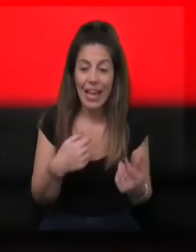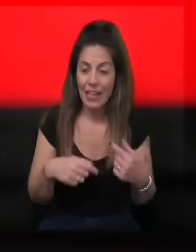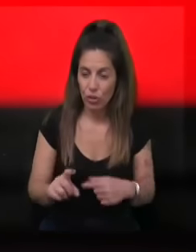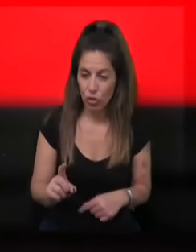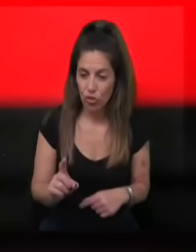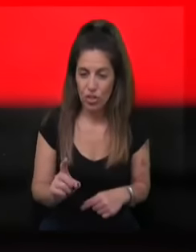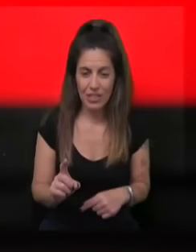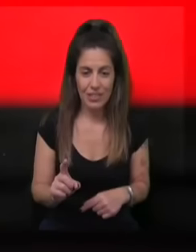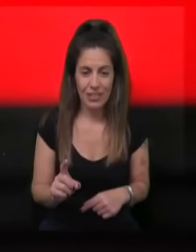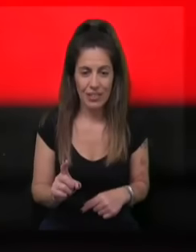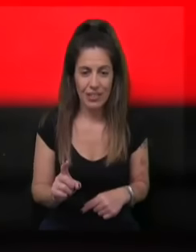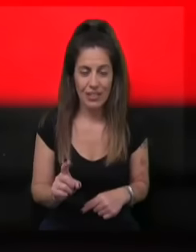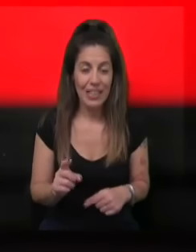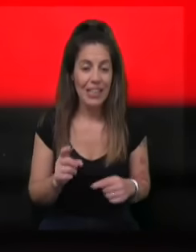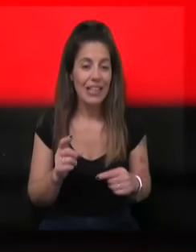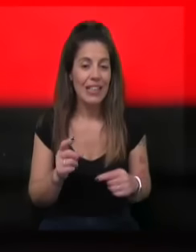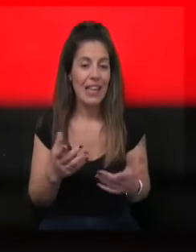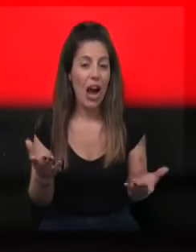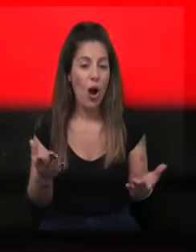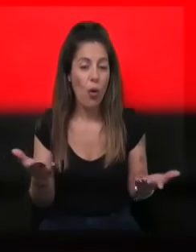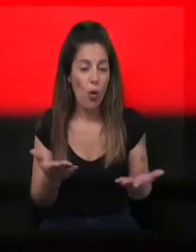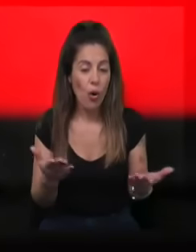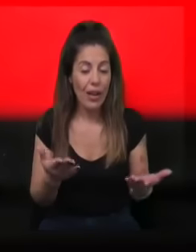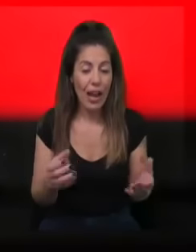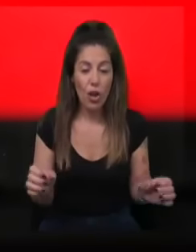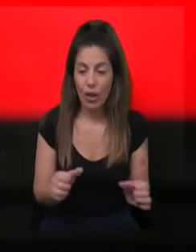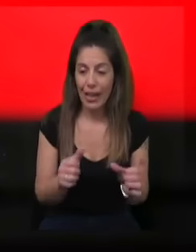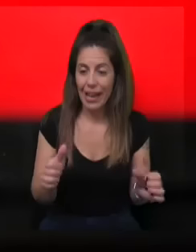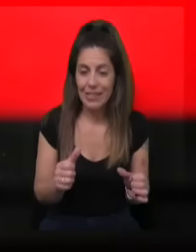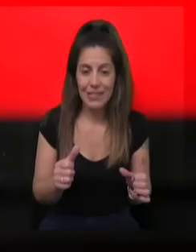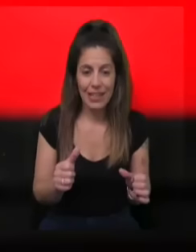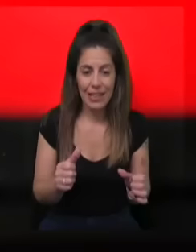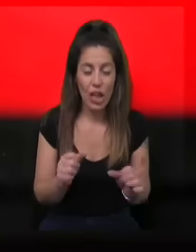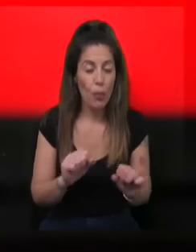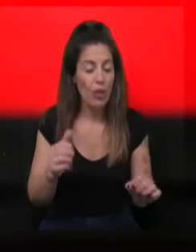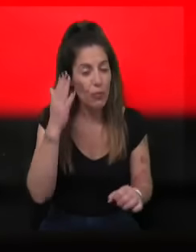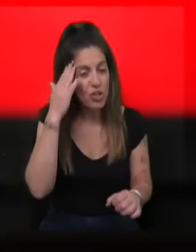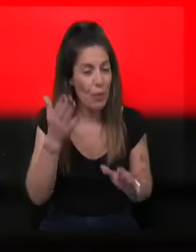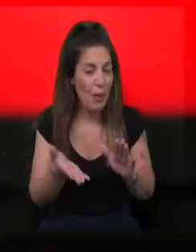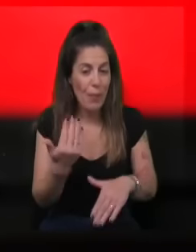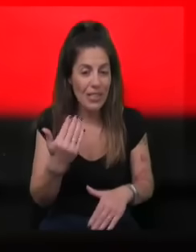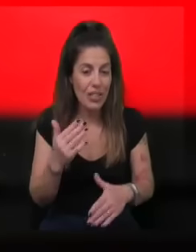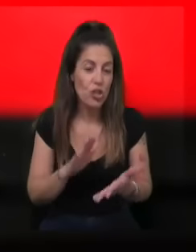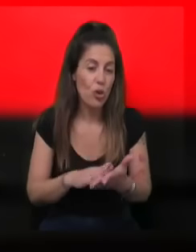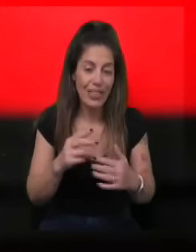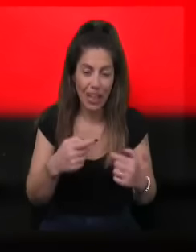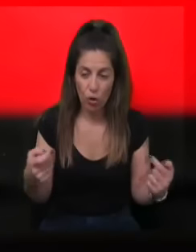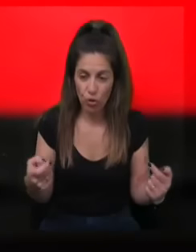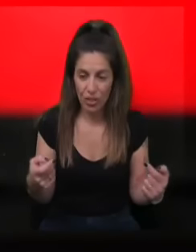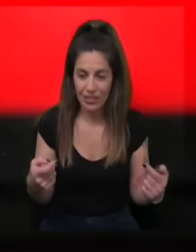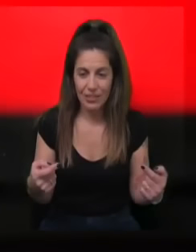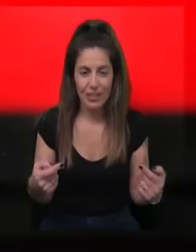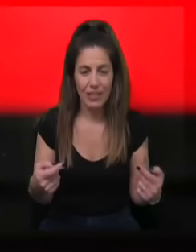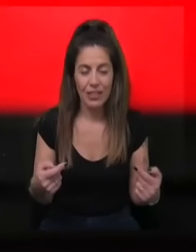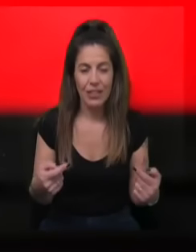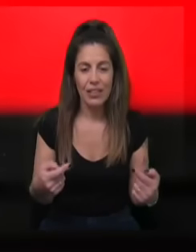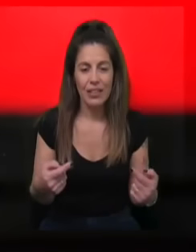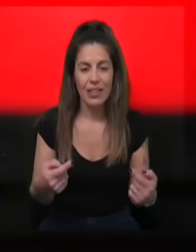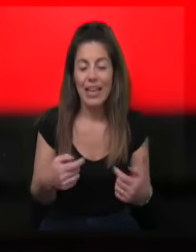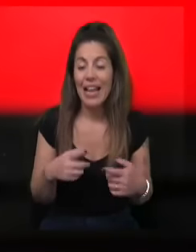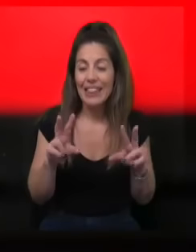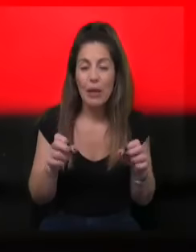y y el siglo de prohibicionismo nos robó la posibilidad de saber más sobre estas cosas y este la